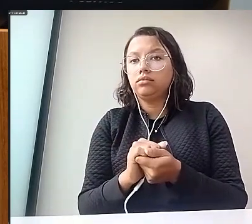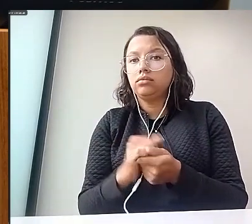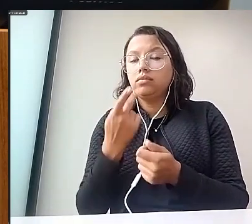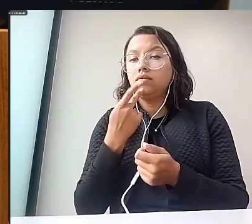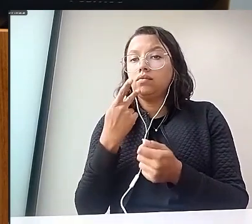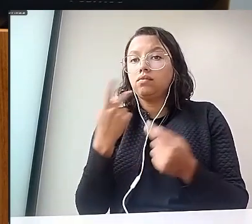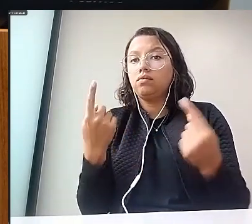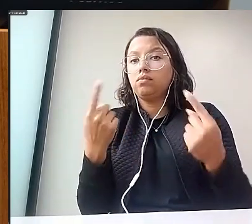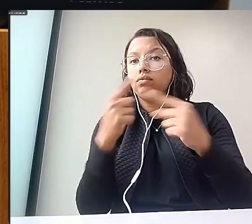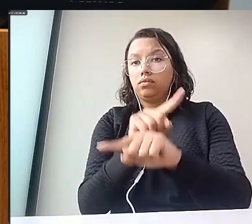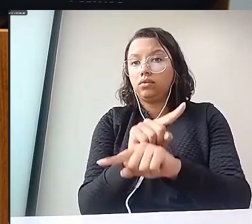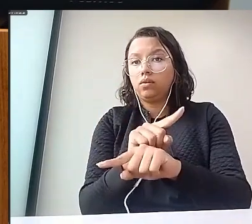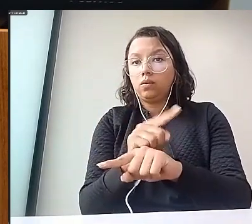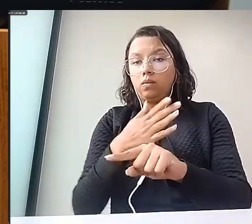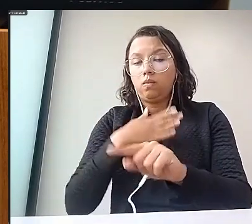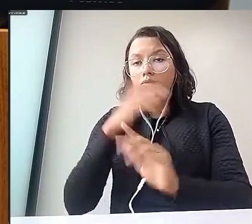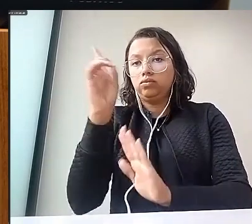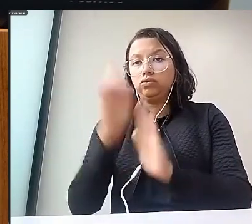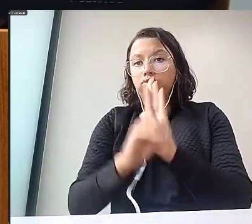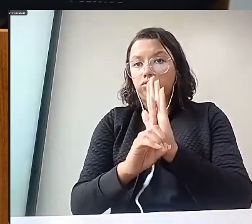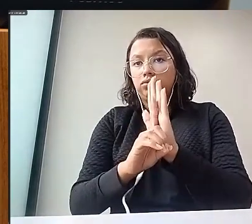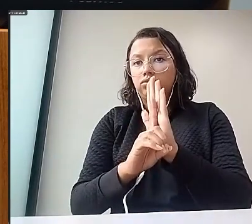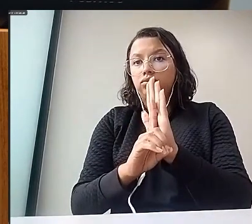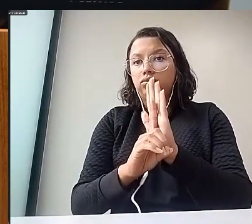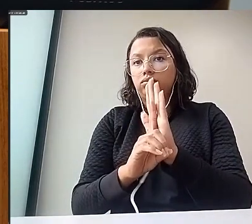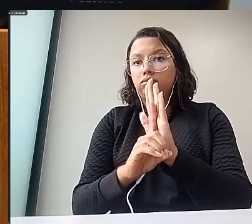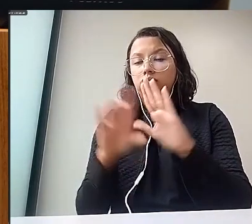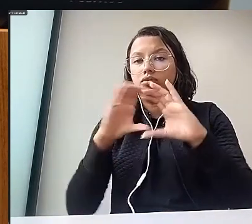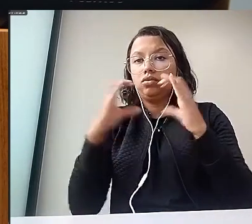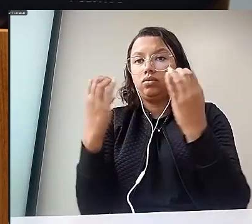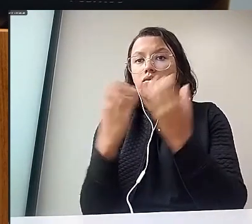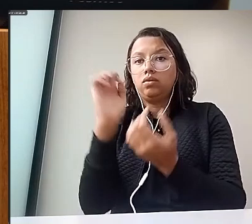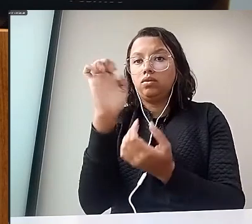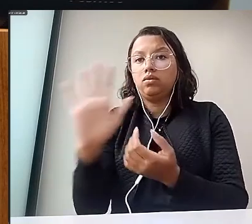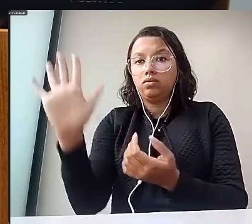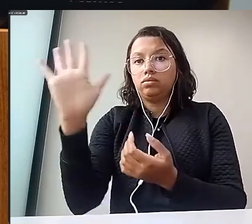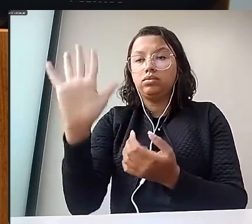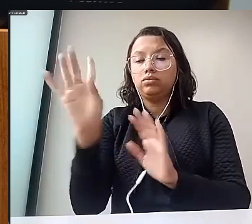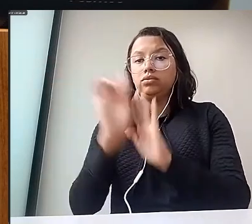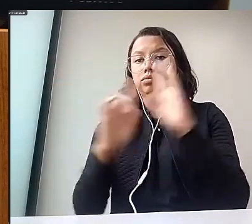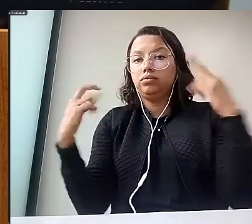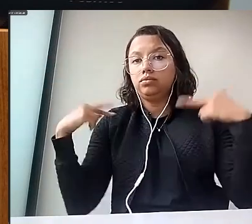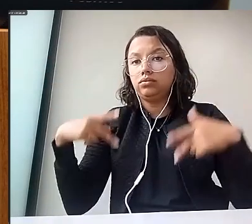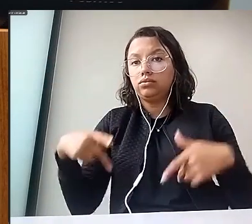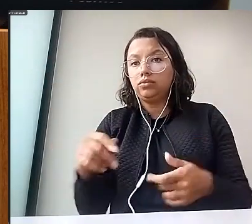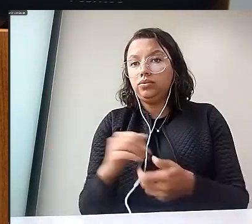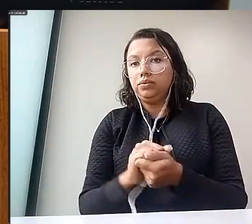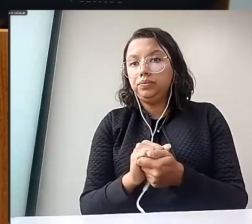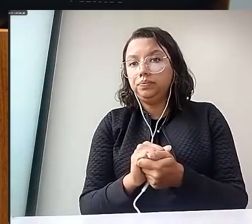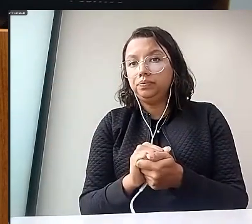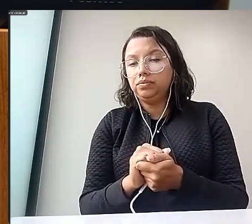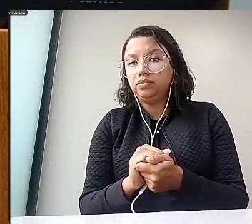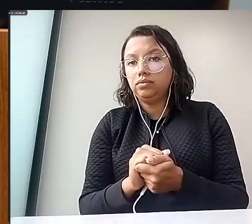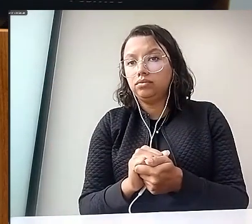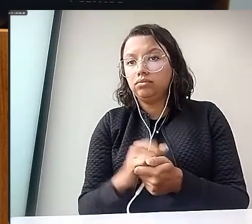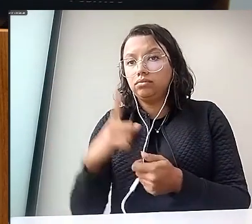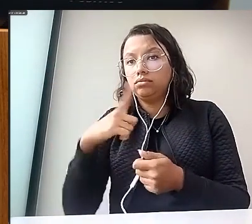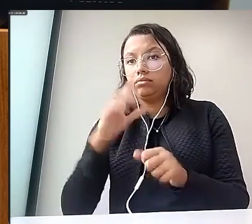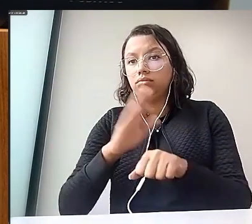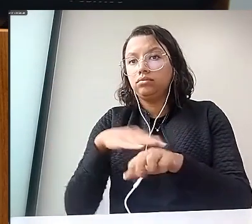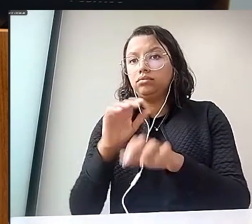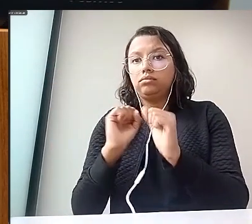mis derechos sacados de la Convención Europea de Derechos Humanos. Y el juez ordinario tendría el poder, es el control